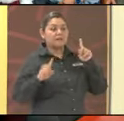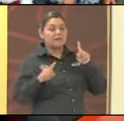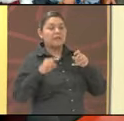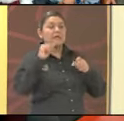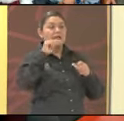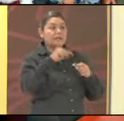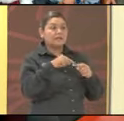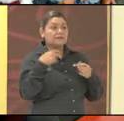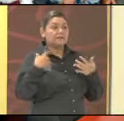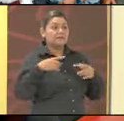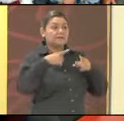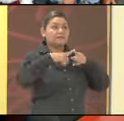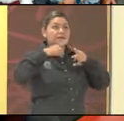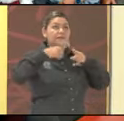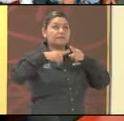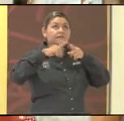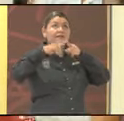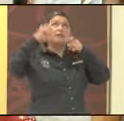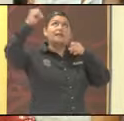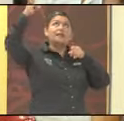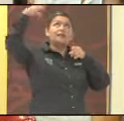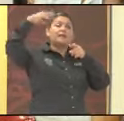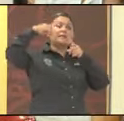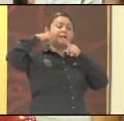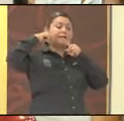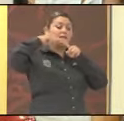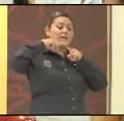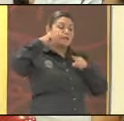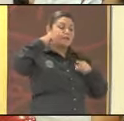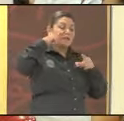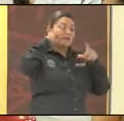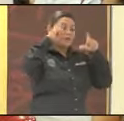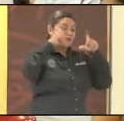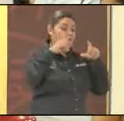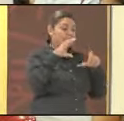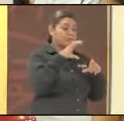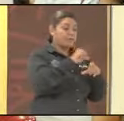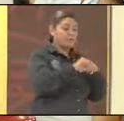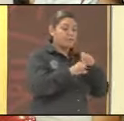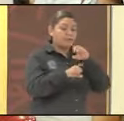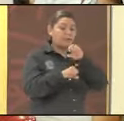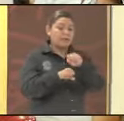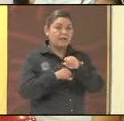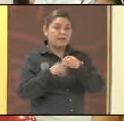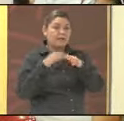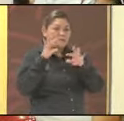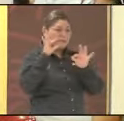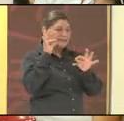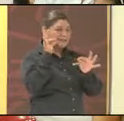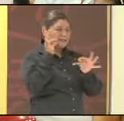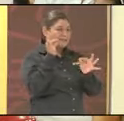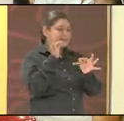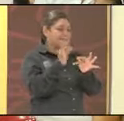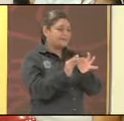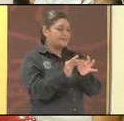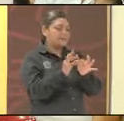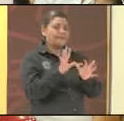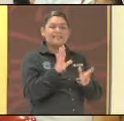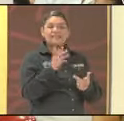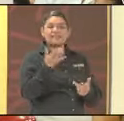Hay diferentes satélites. Realmente captura, pues el que esté más exacto. Hay un